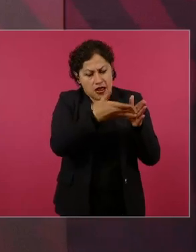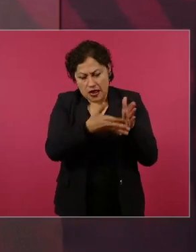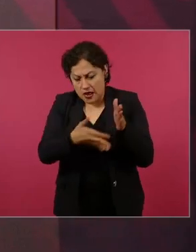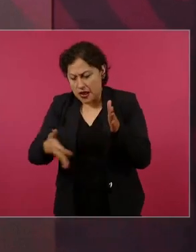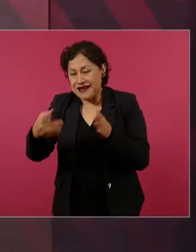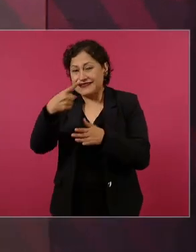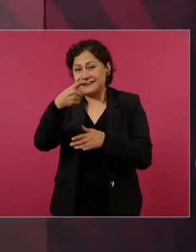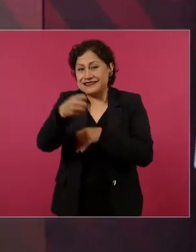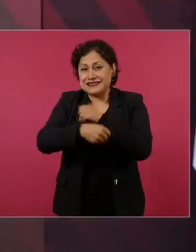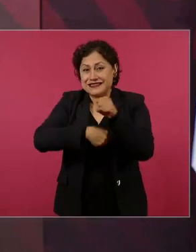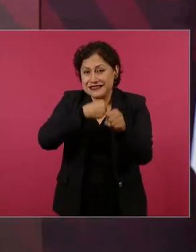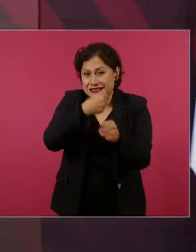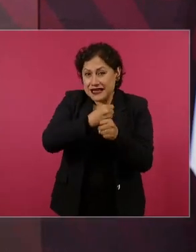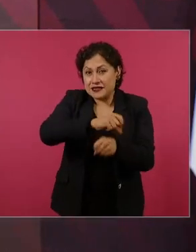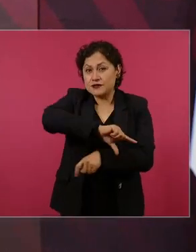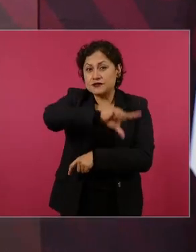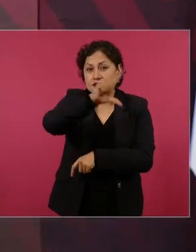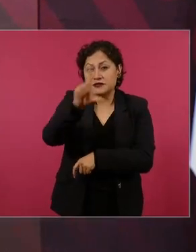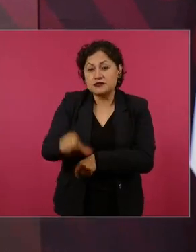100 años,